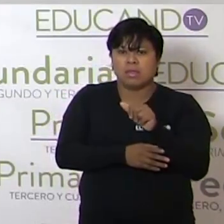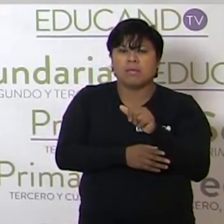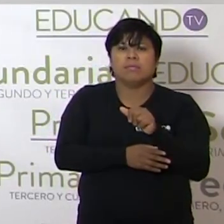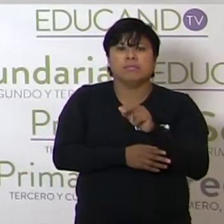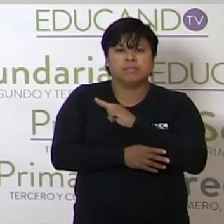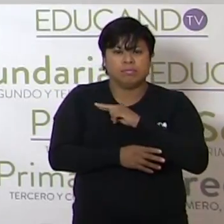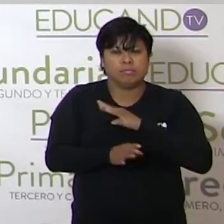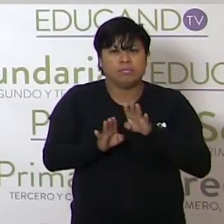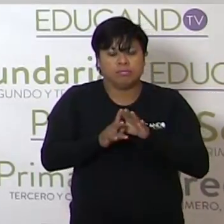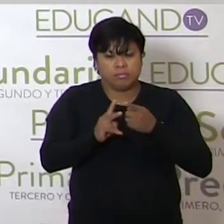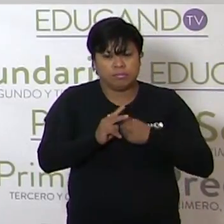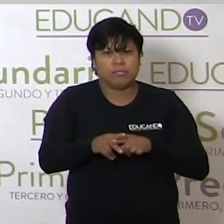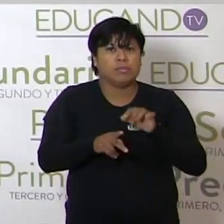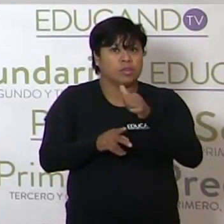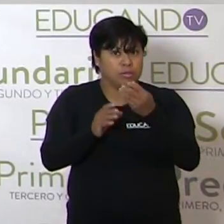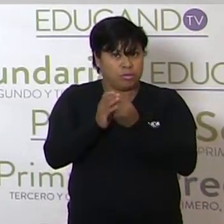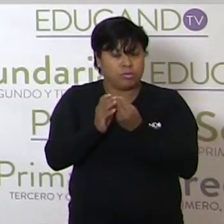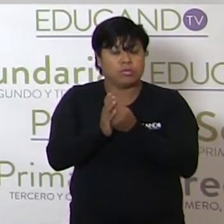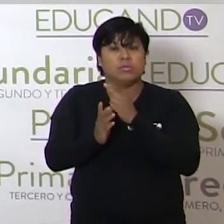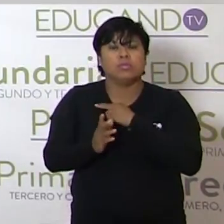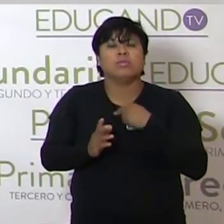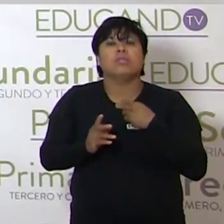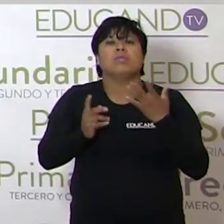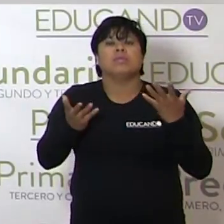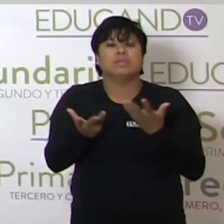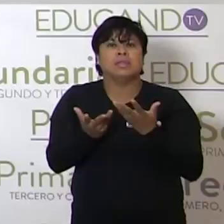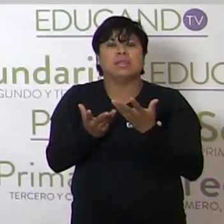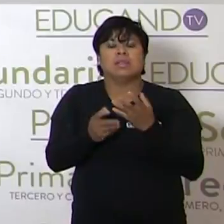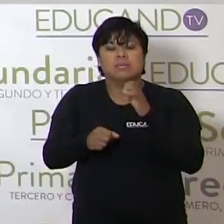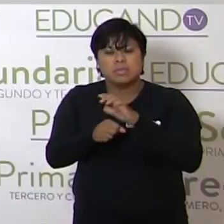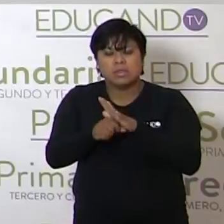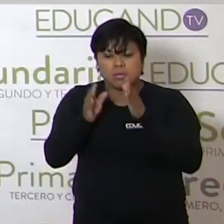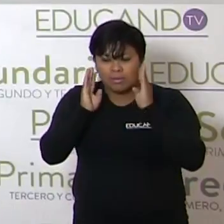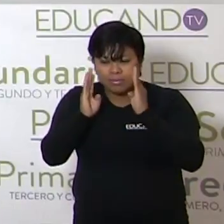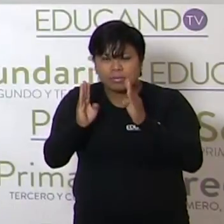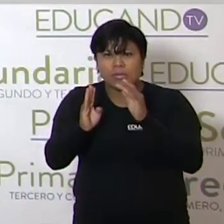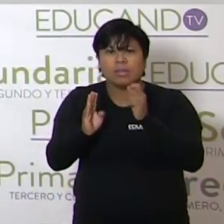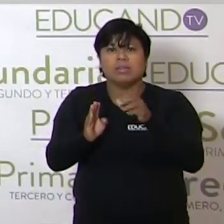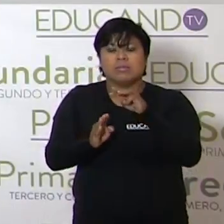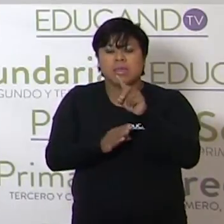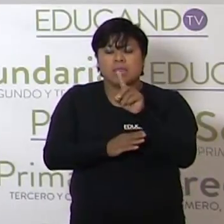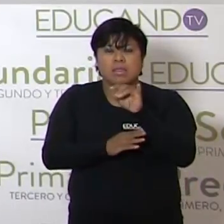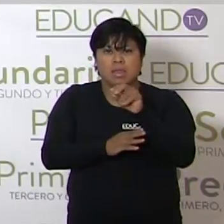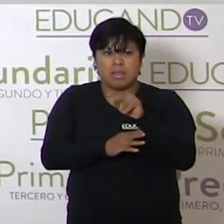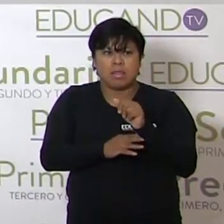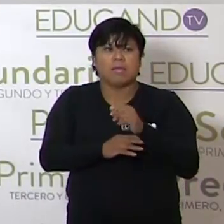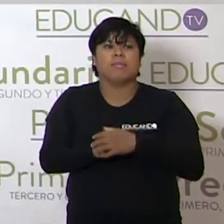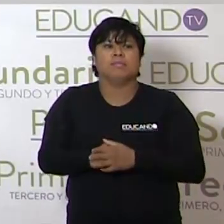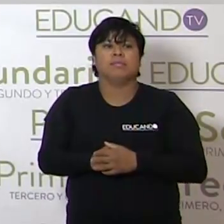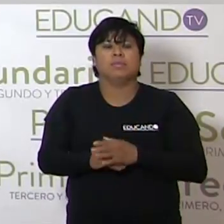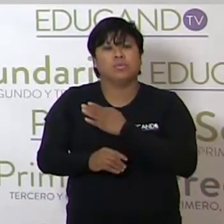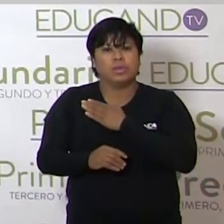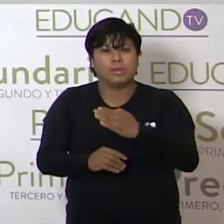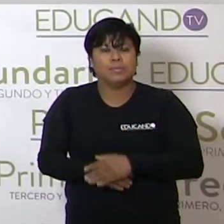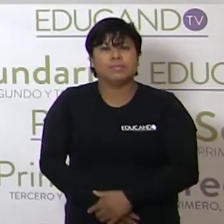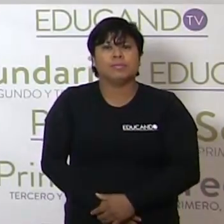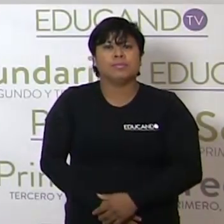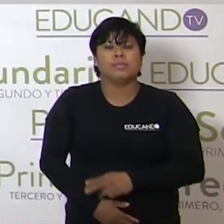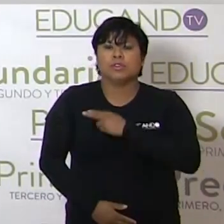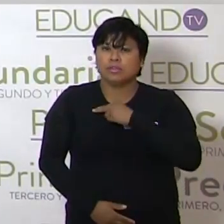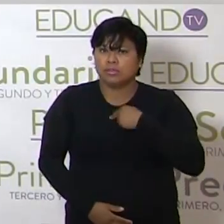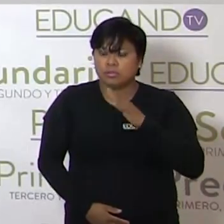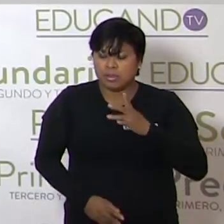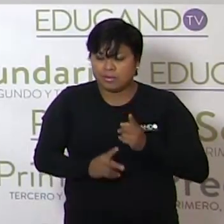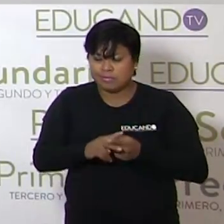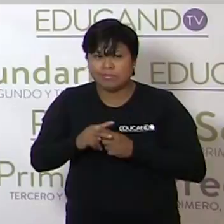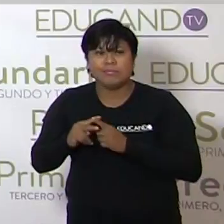una introducción, en otra sesión más vamos a estarnos especificando también en lo que es el cálculo de la mediana y la moda. Bueno, ya hemos calculado,